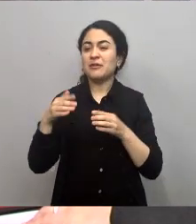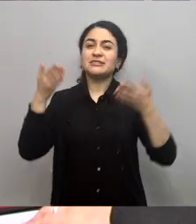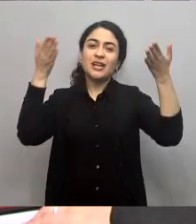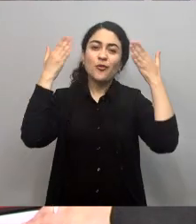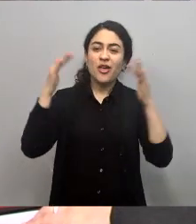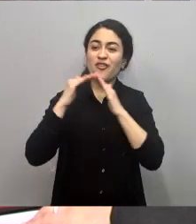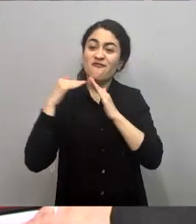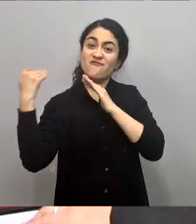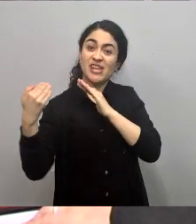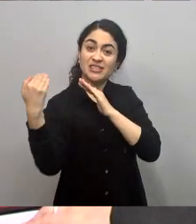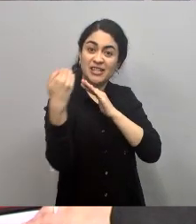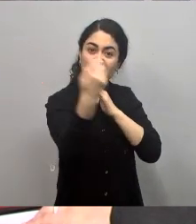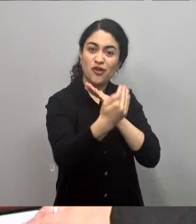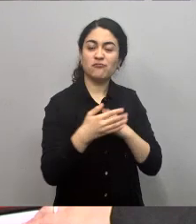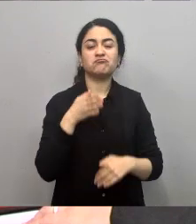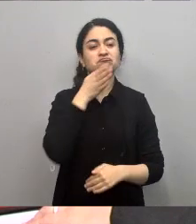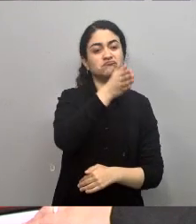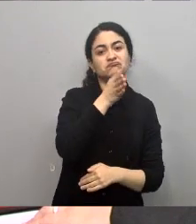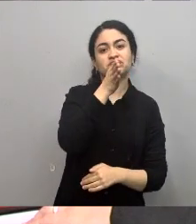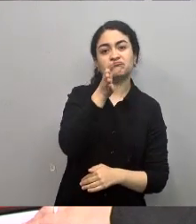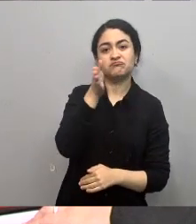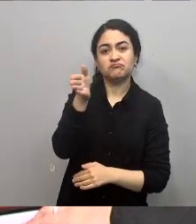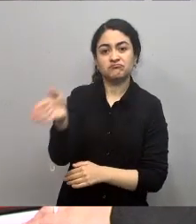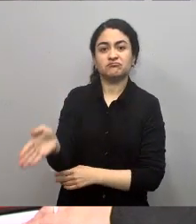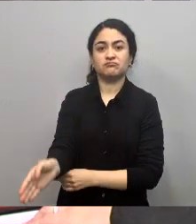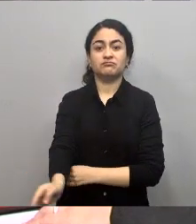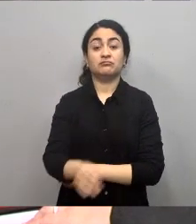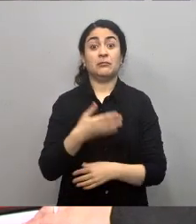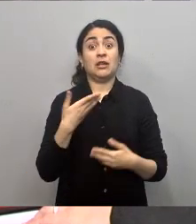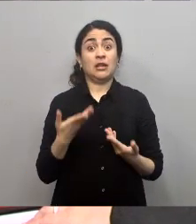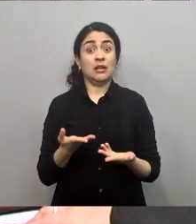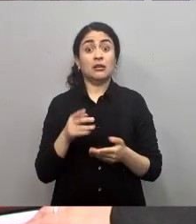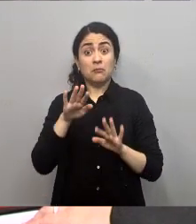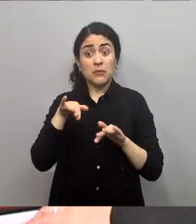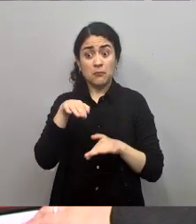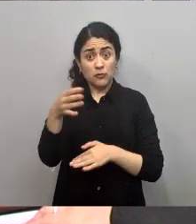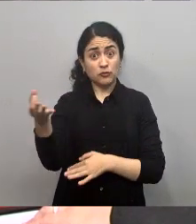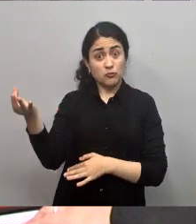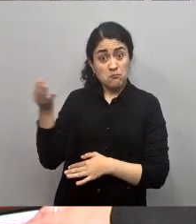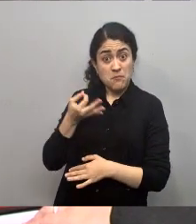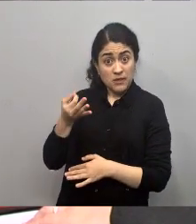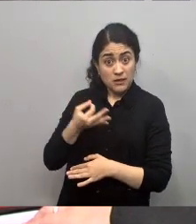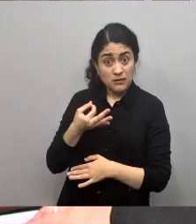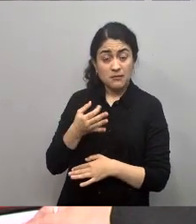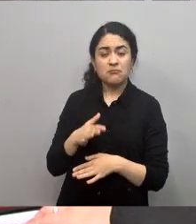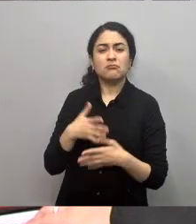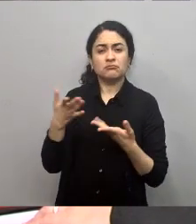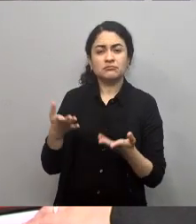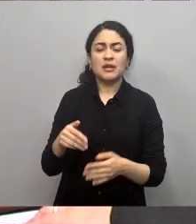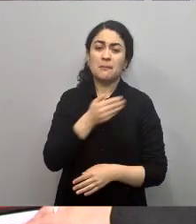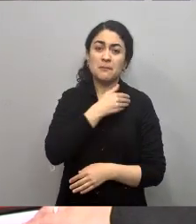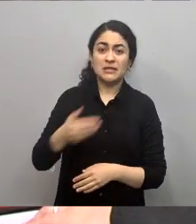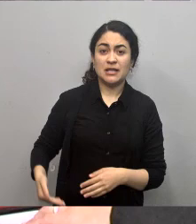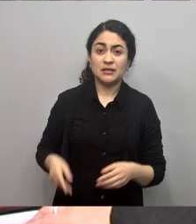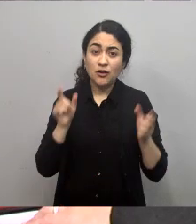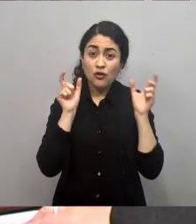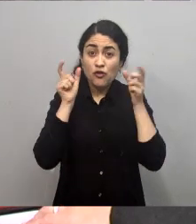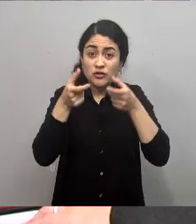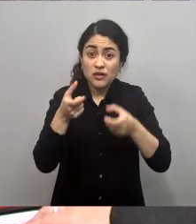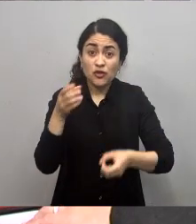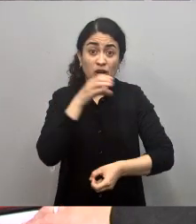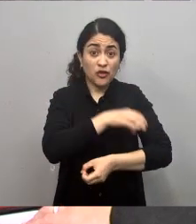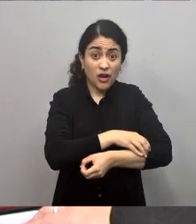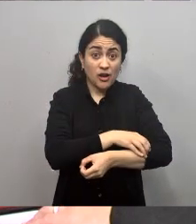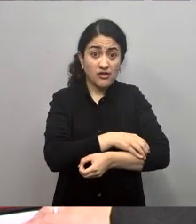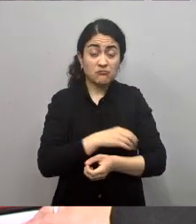y saludando a los vecinos. Y bueno, a propósito de lo que tú señalas, el tema de la presidencia del CORE fue